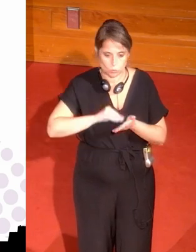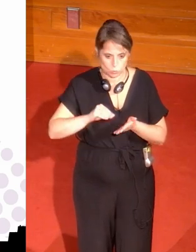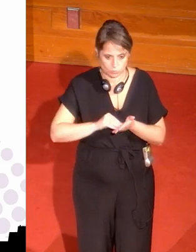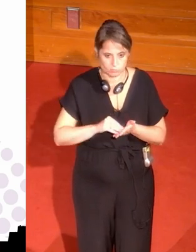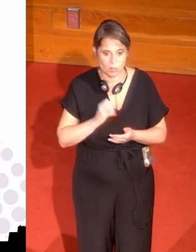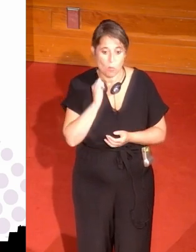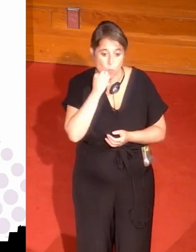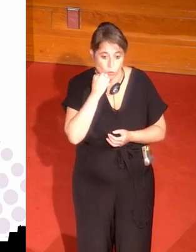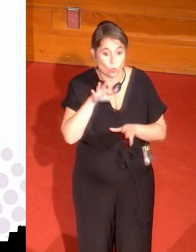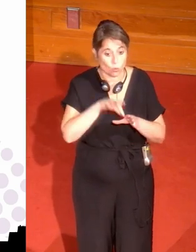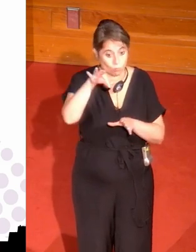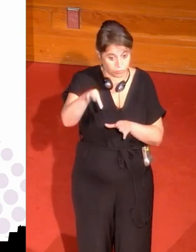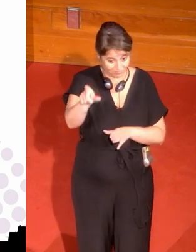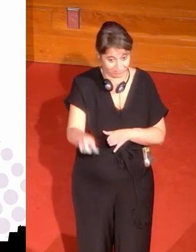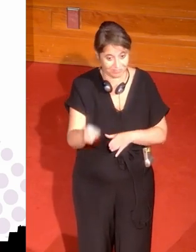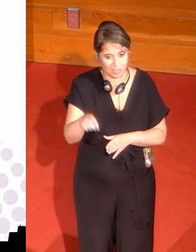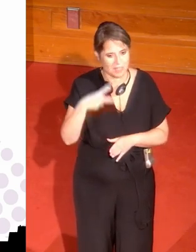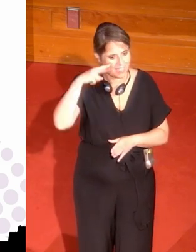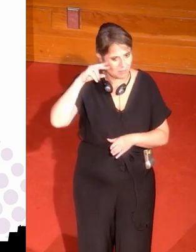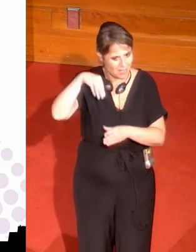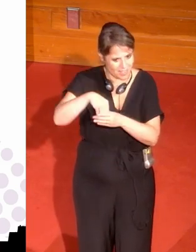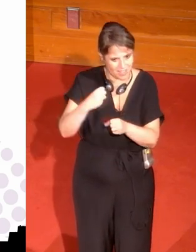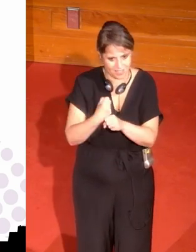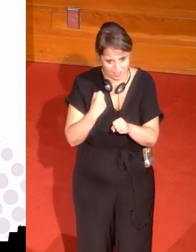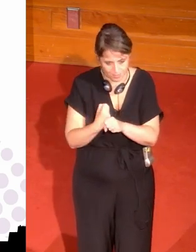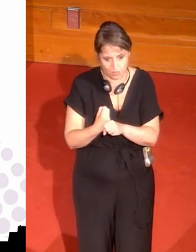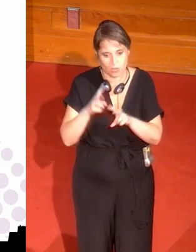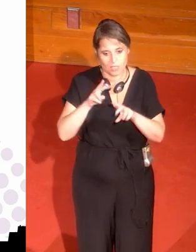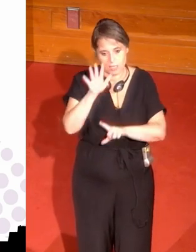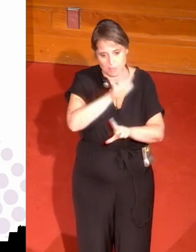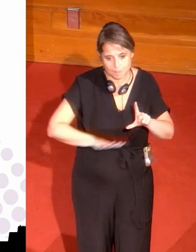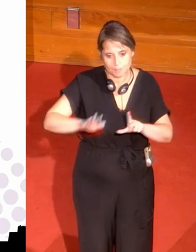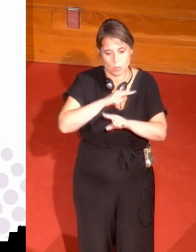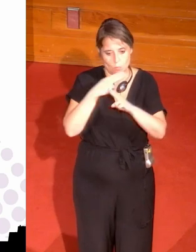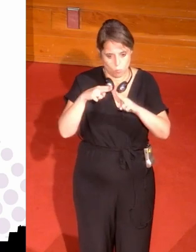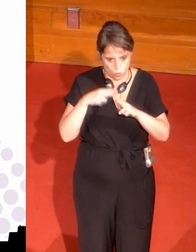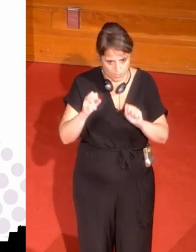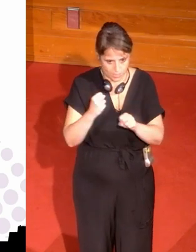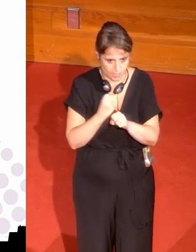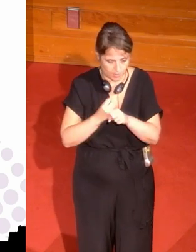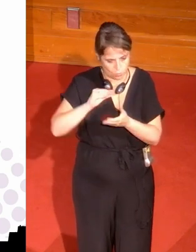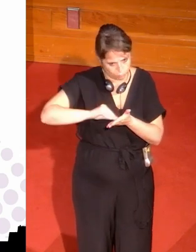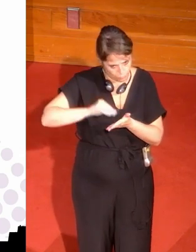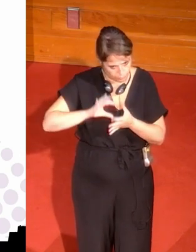moso correspon izako esperi zaren eta nazioarteko politiken ezagutzen ondorio